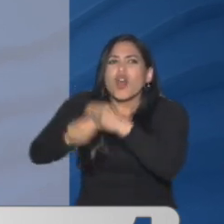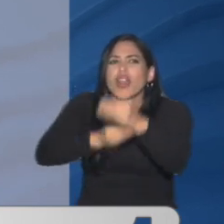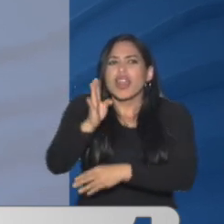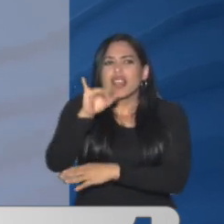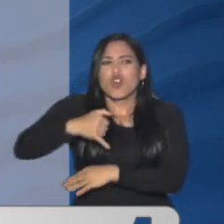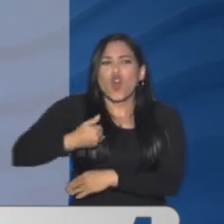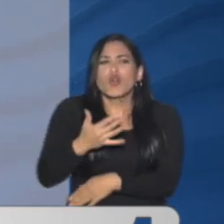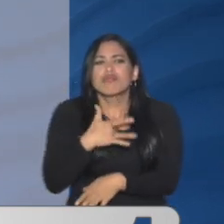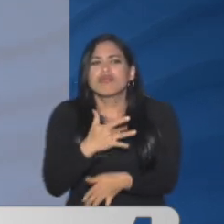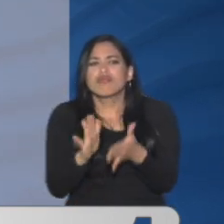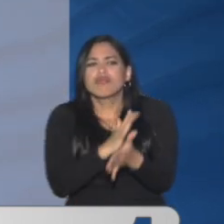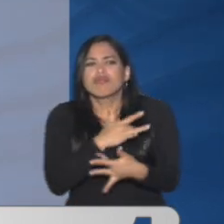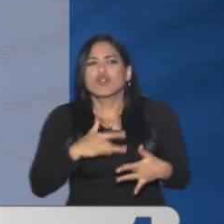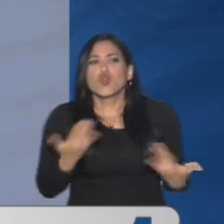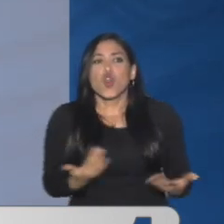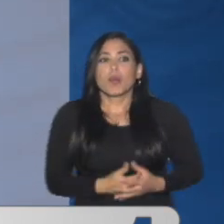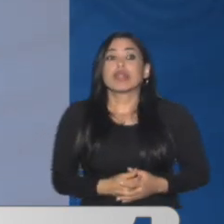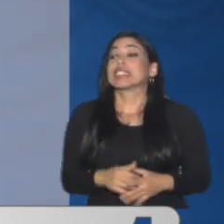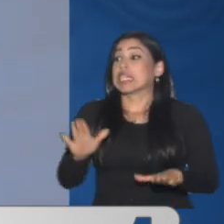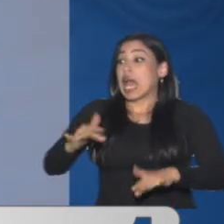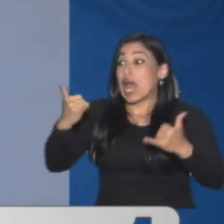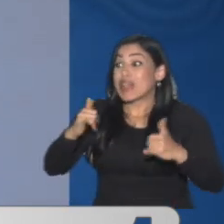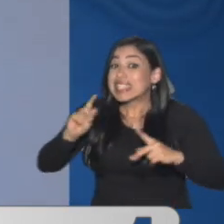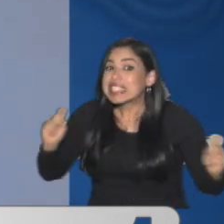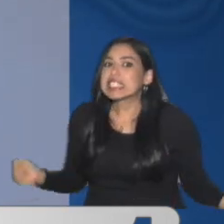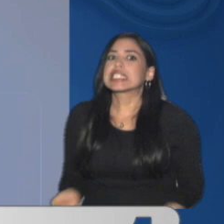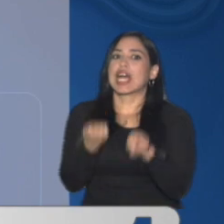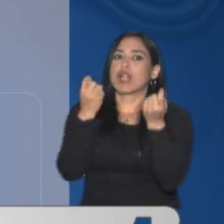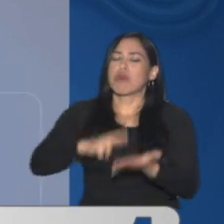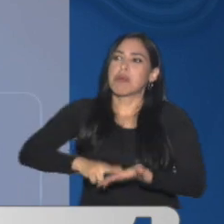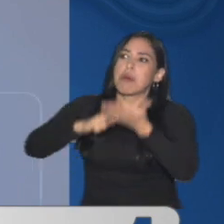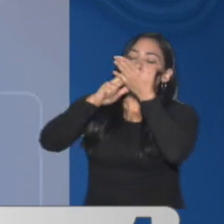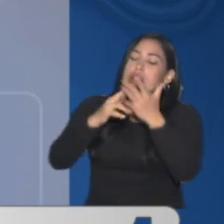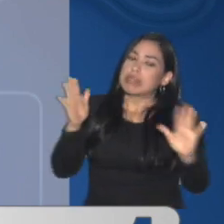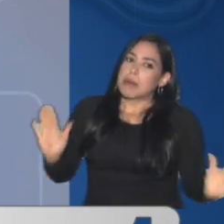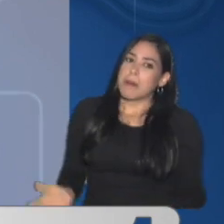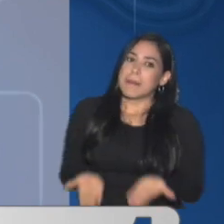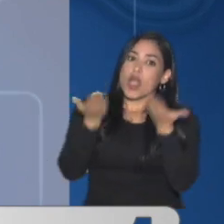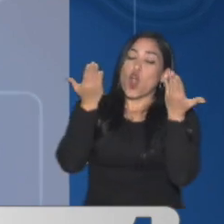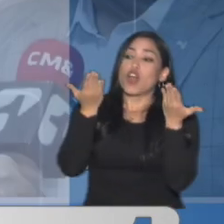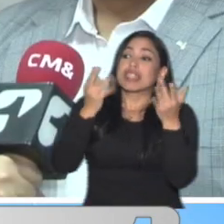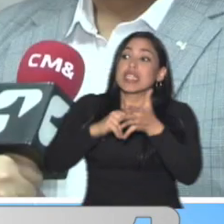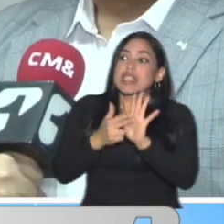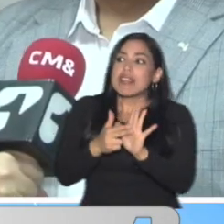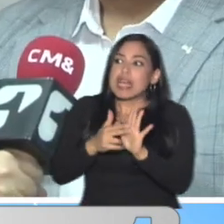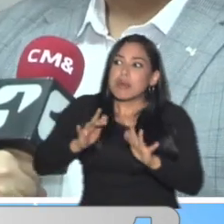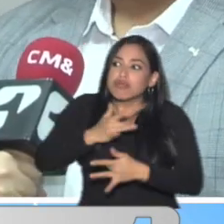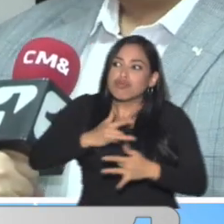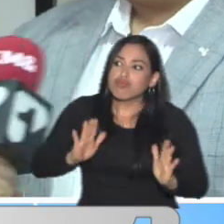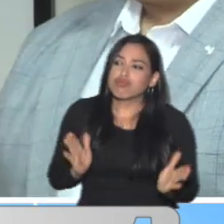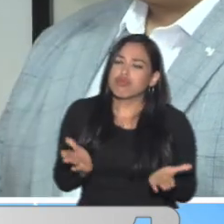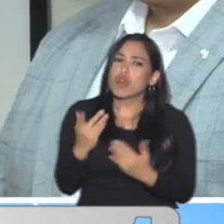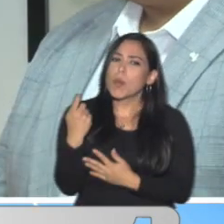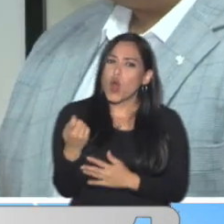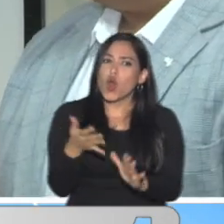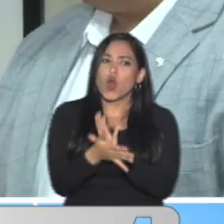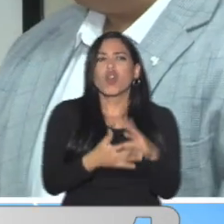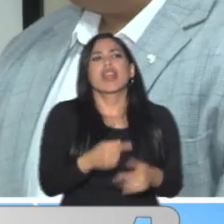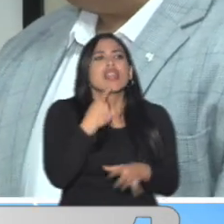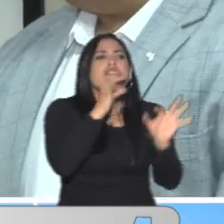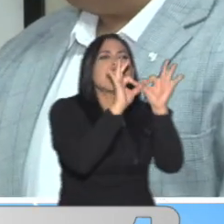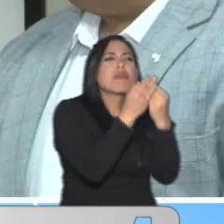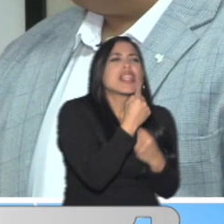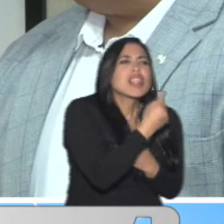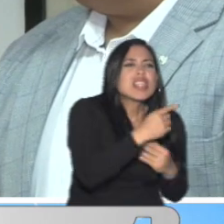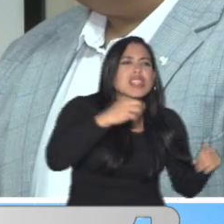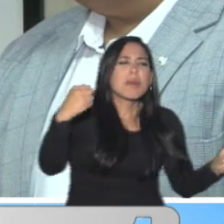bueno en este momento ya está fuera de peligro su pronóstico ya es un poco favorable para eso que dicen los familiares